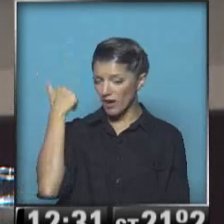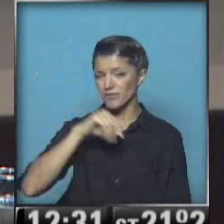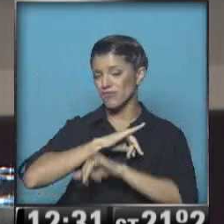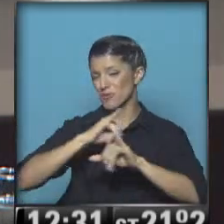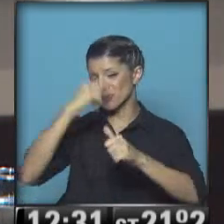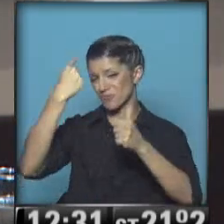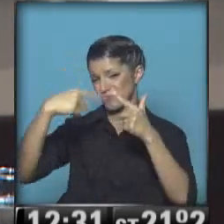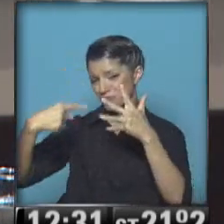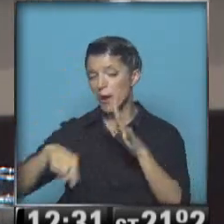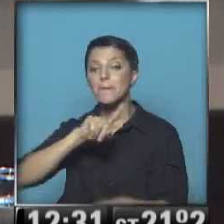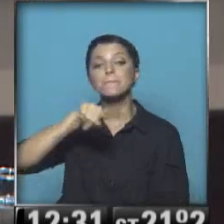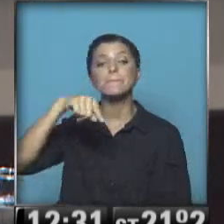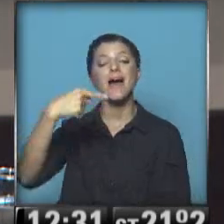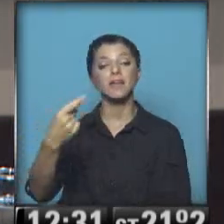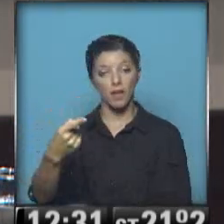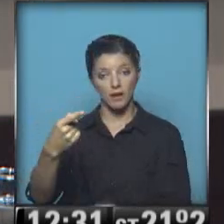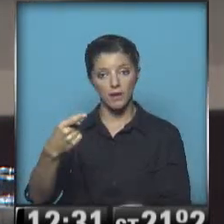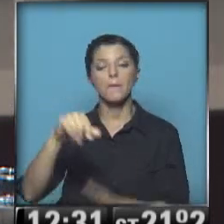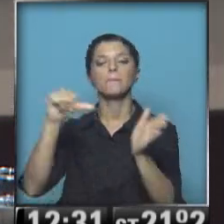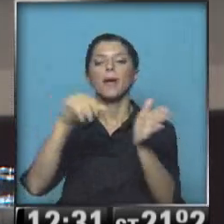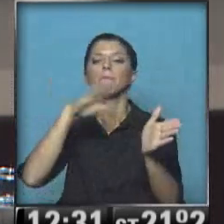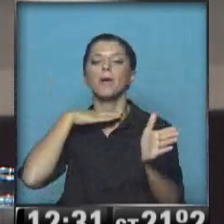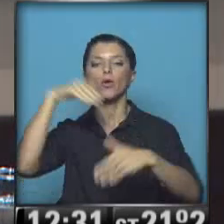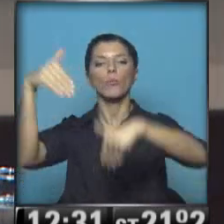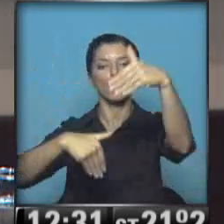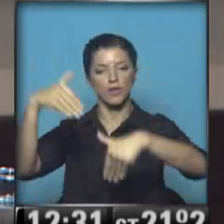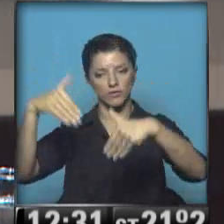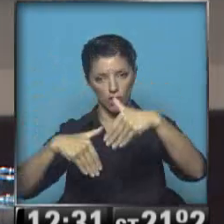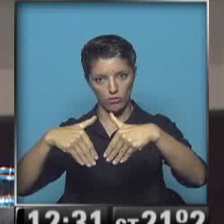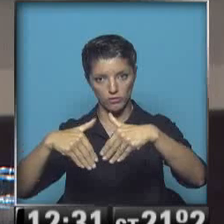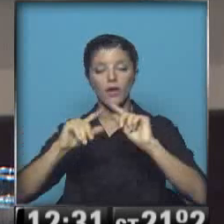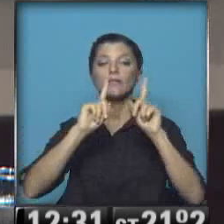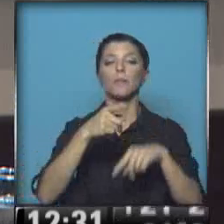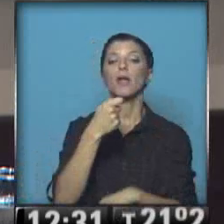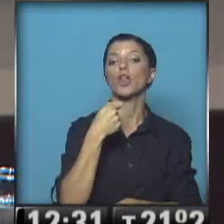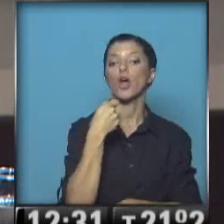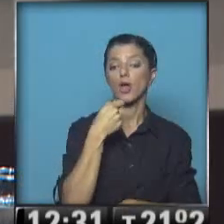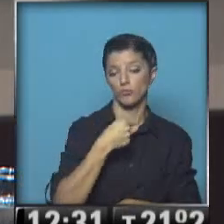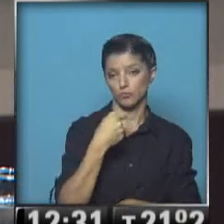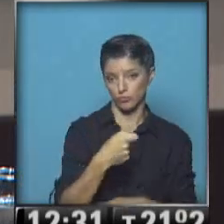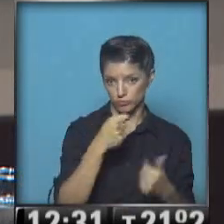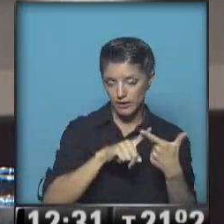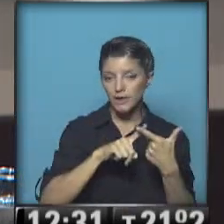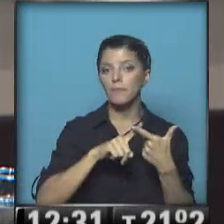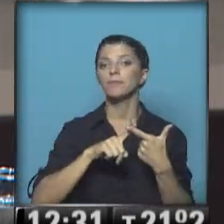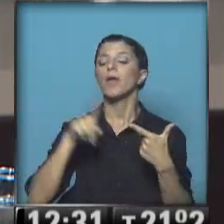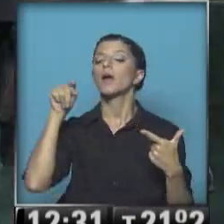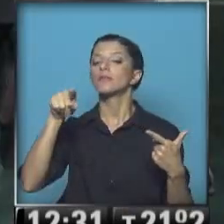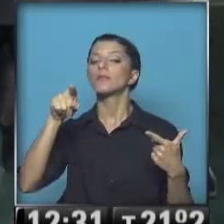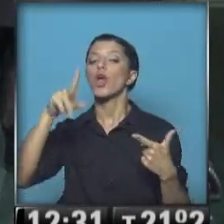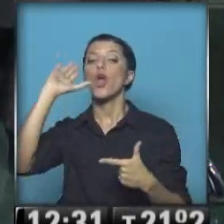información mañana hay elecciones en en México nuev Estados elecciones en en Turquía Colombia que aprobó